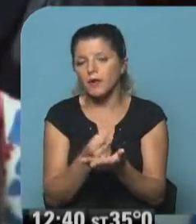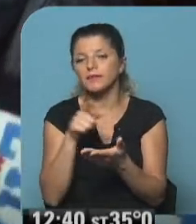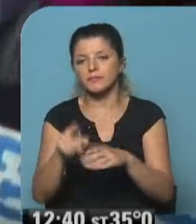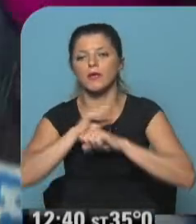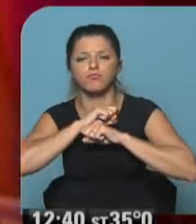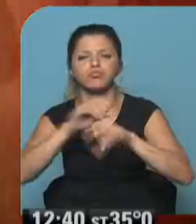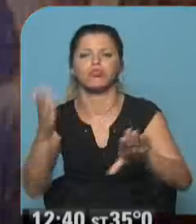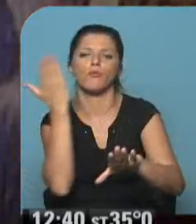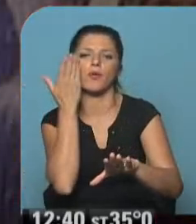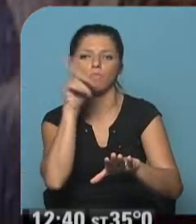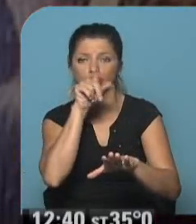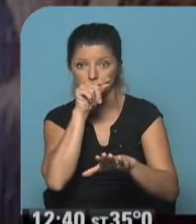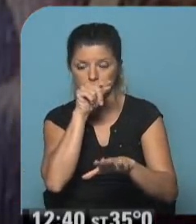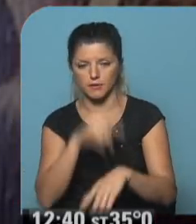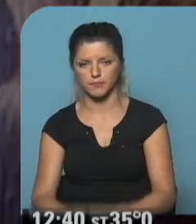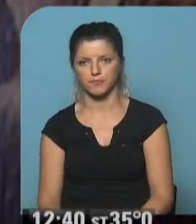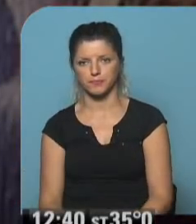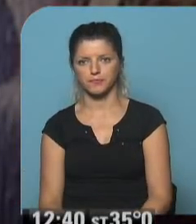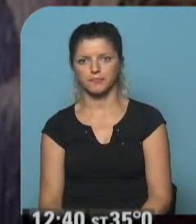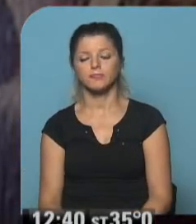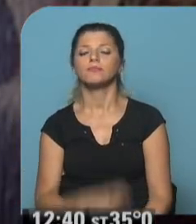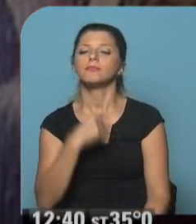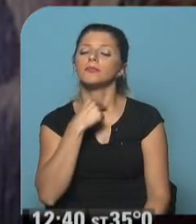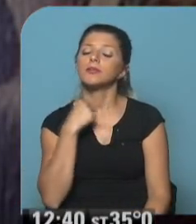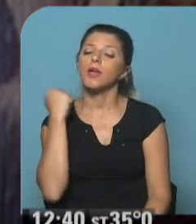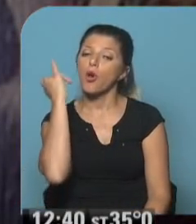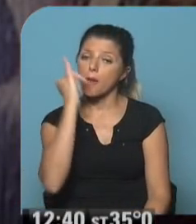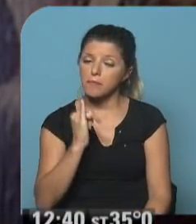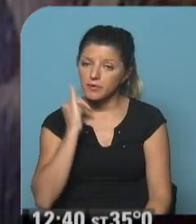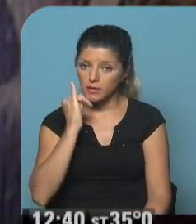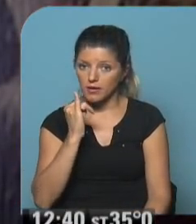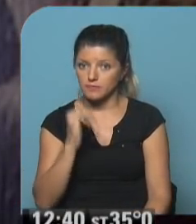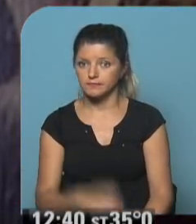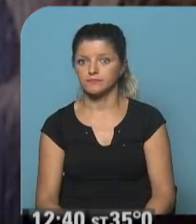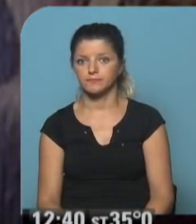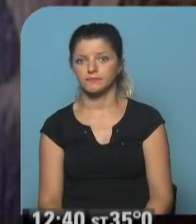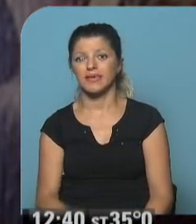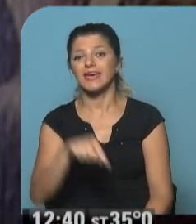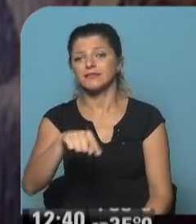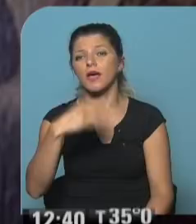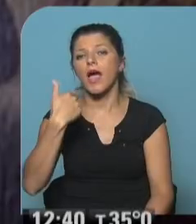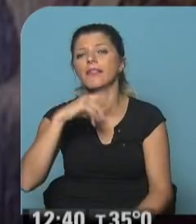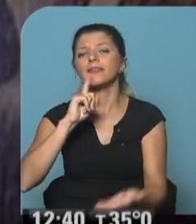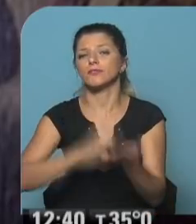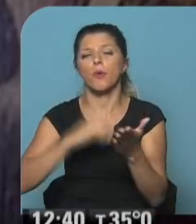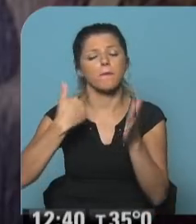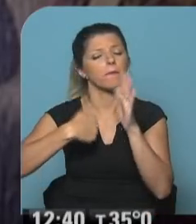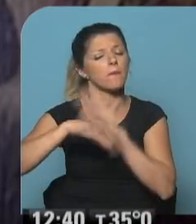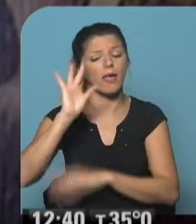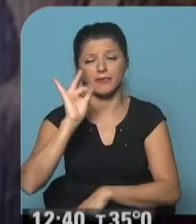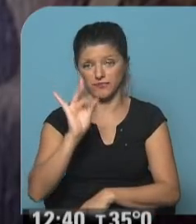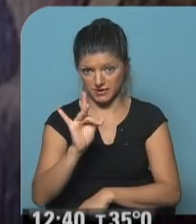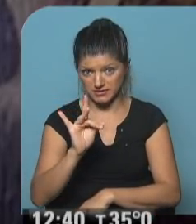sociales. Quiero decirles que quizás esta ha sido la decisión más difícil de mi vida.